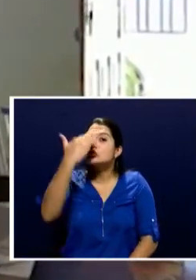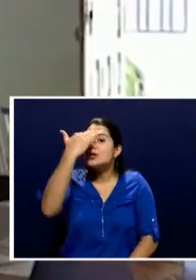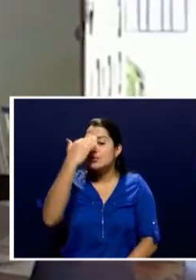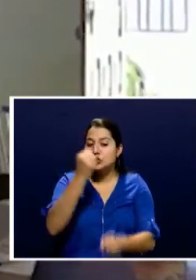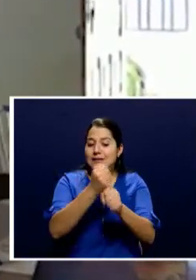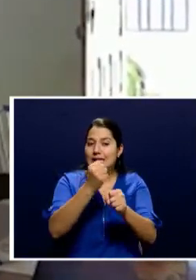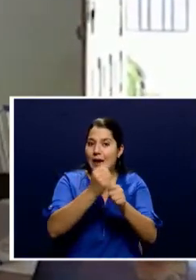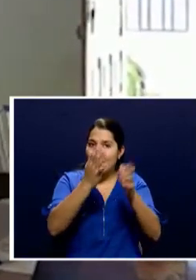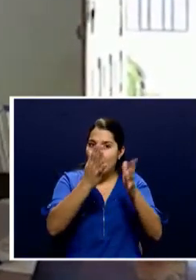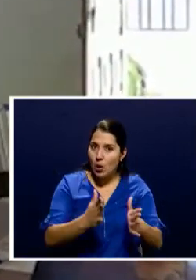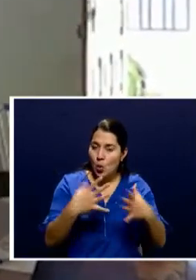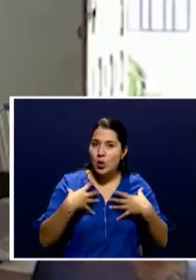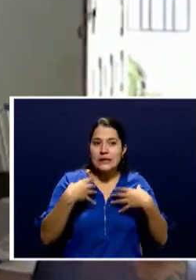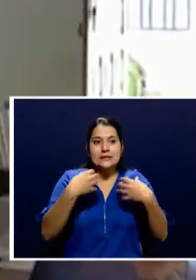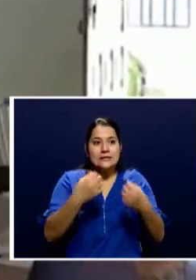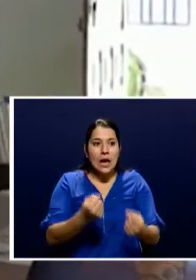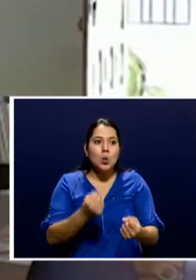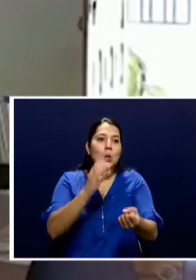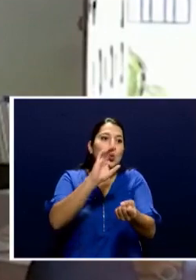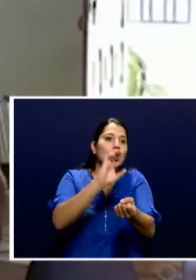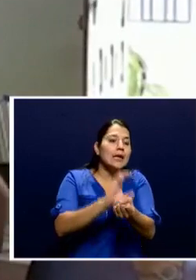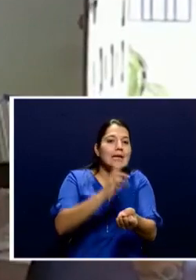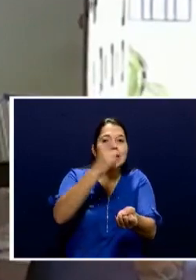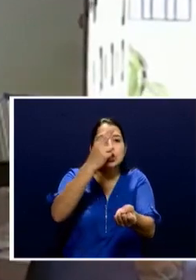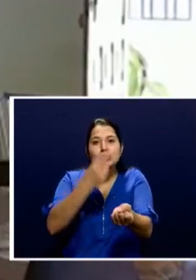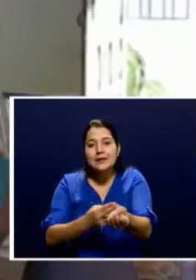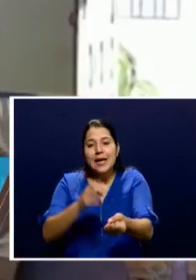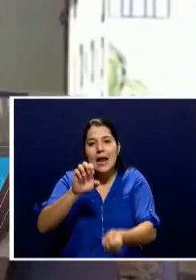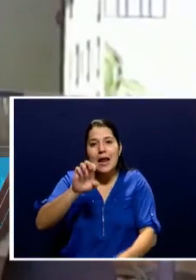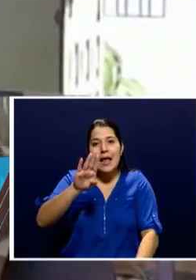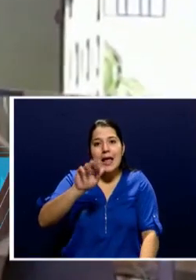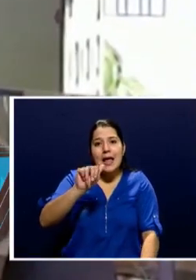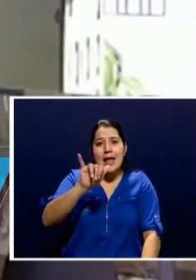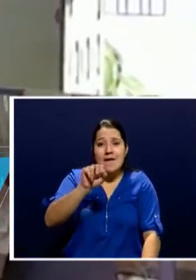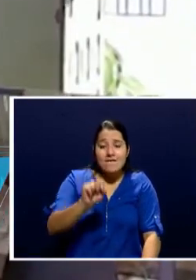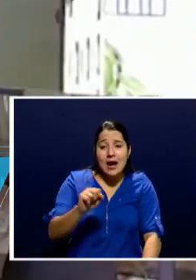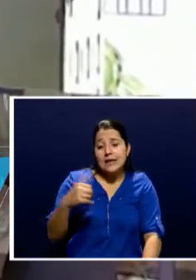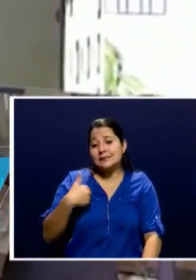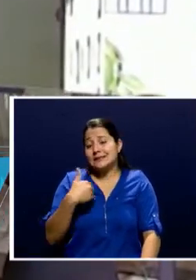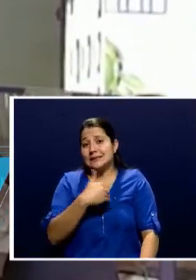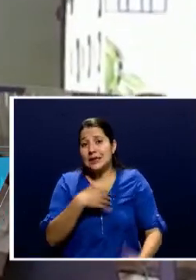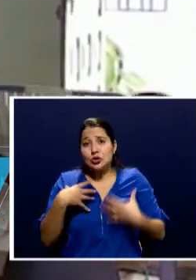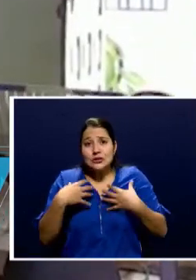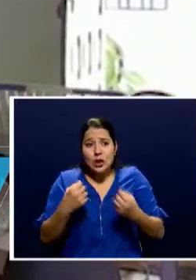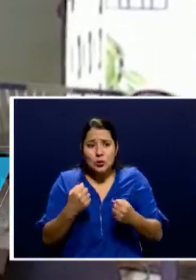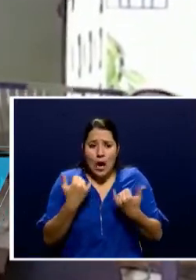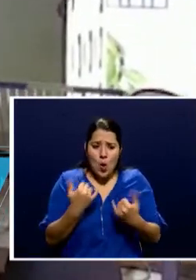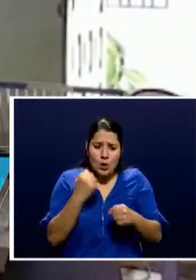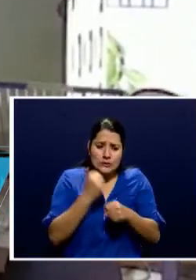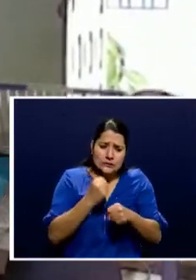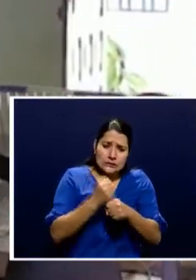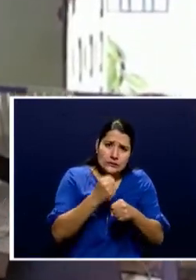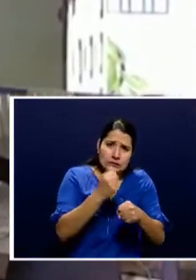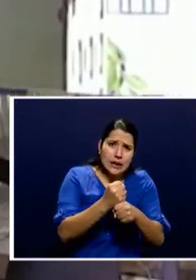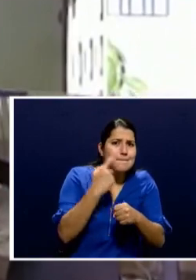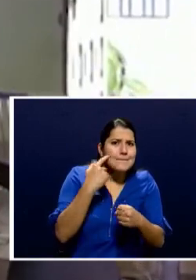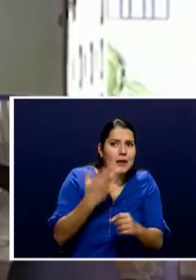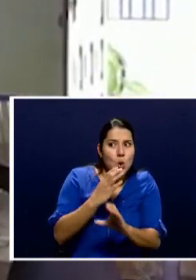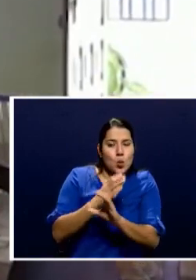salud, EVAIS, clínicas, hospitales, Ministerio de Salud, están trabajando por la salud de nosotros. Y lo